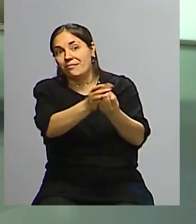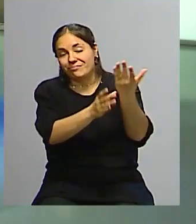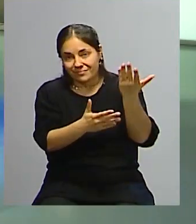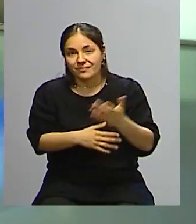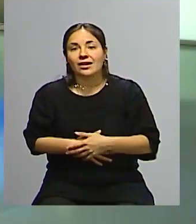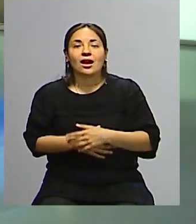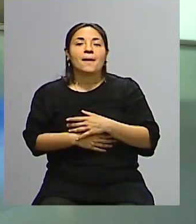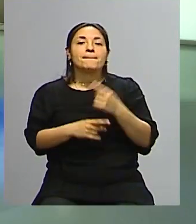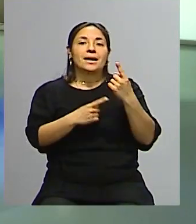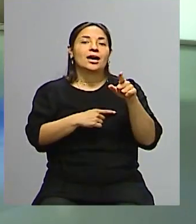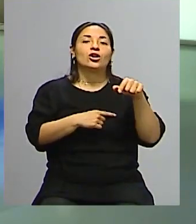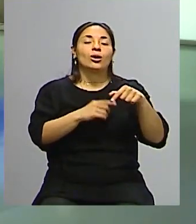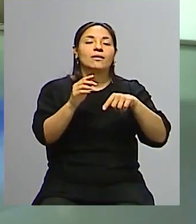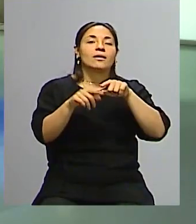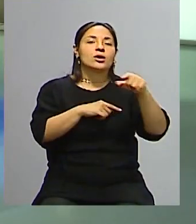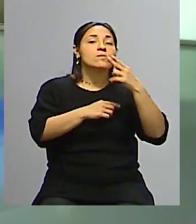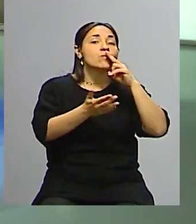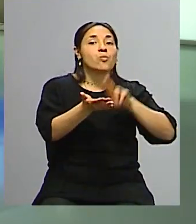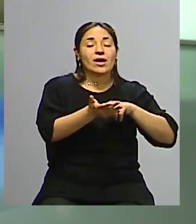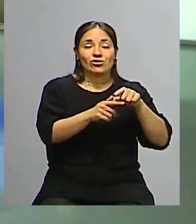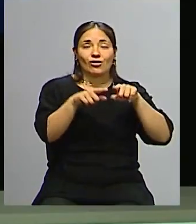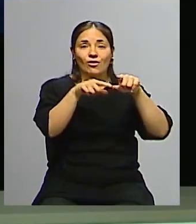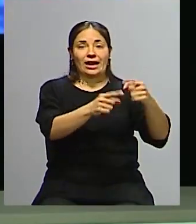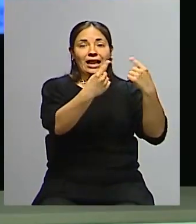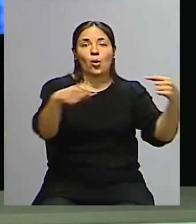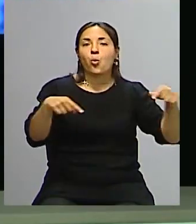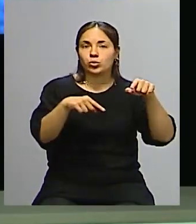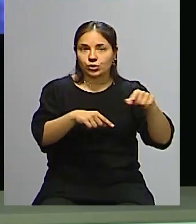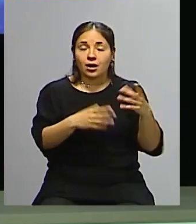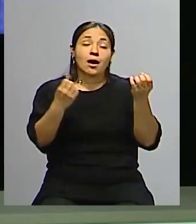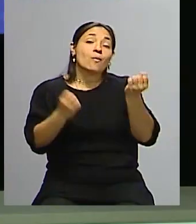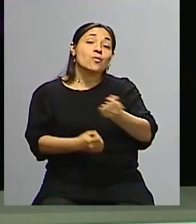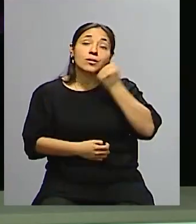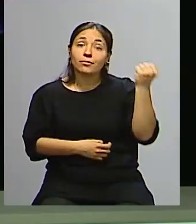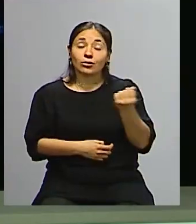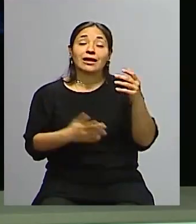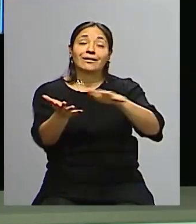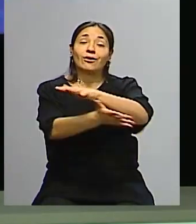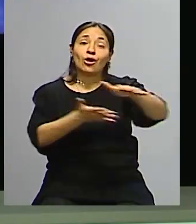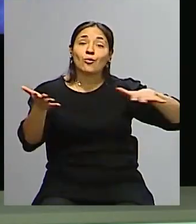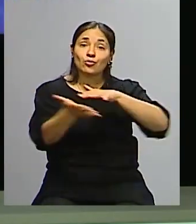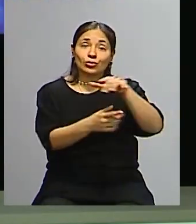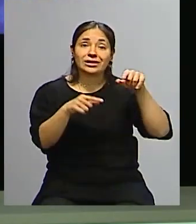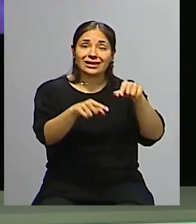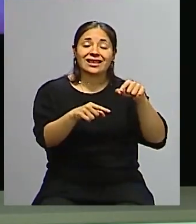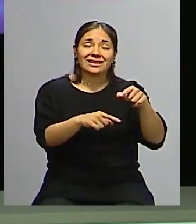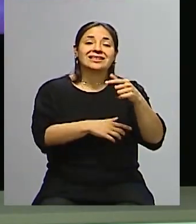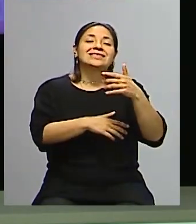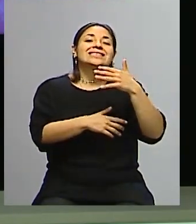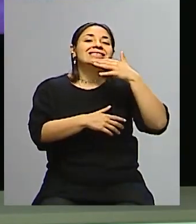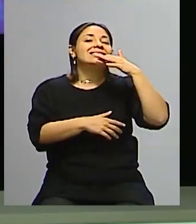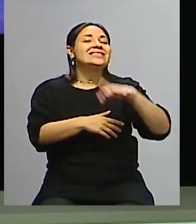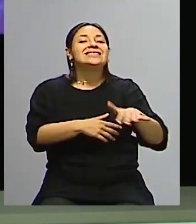de la presión tributaria, de los impuestos. Por eso es importante que la comunidad, yo decía, acepto este tema de que